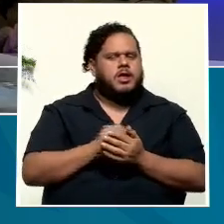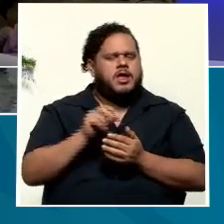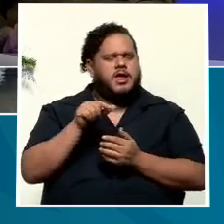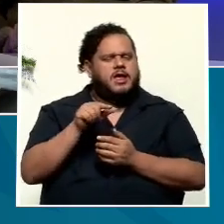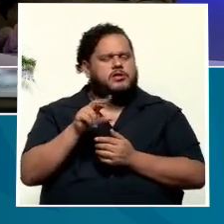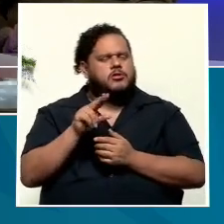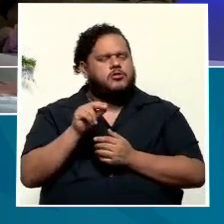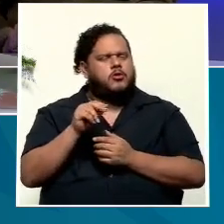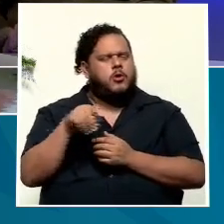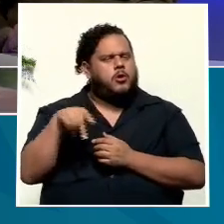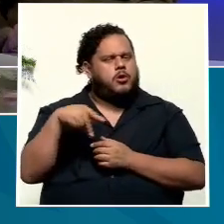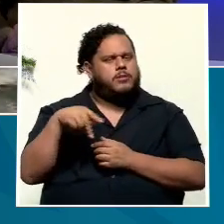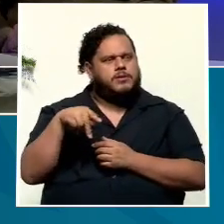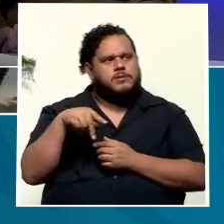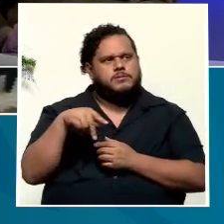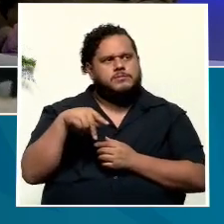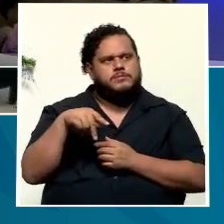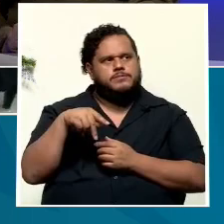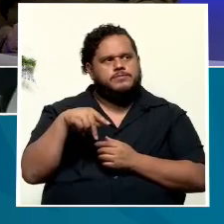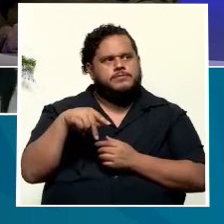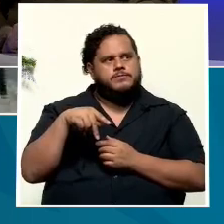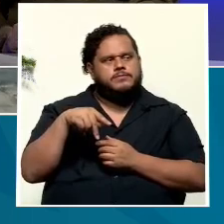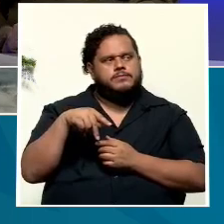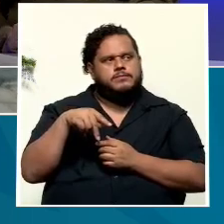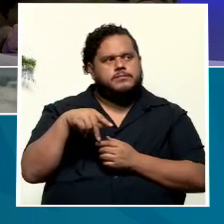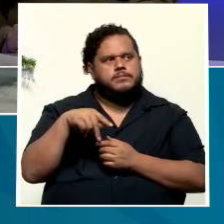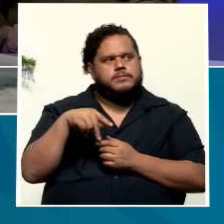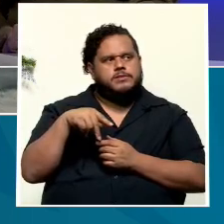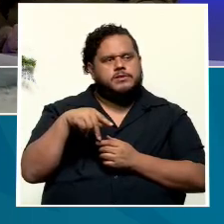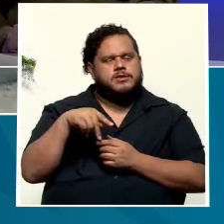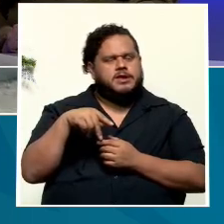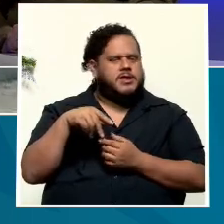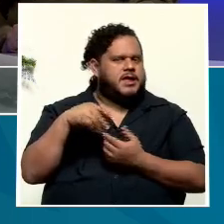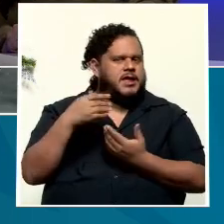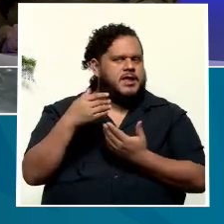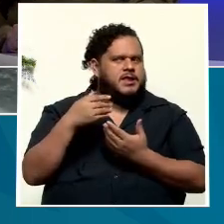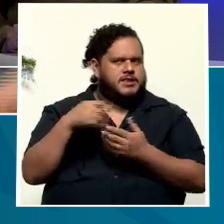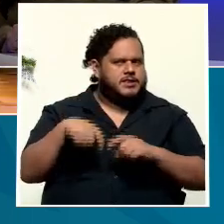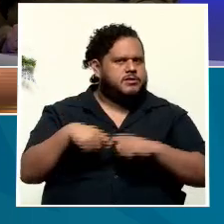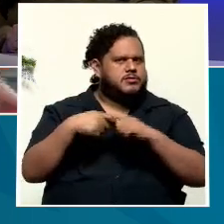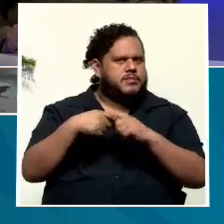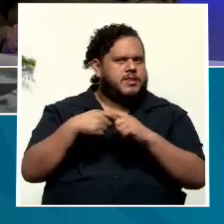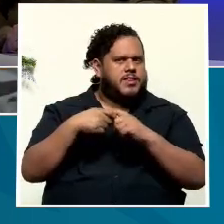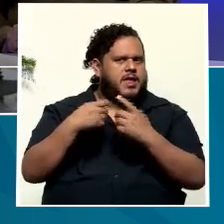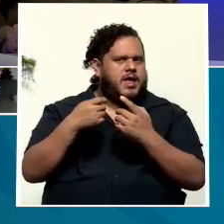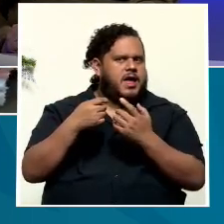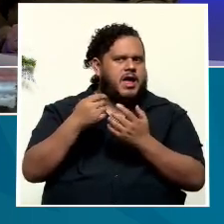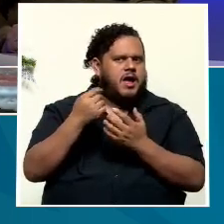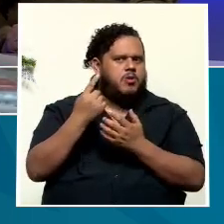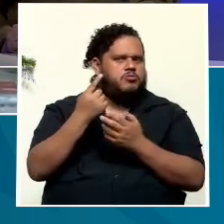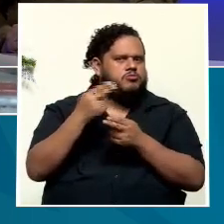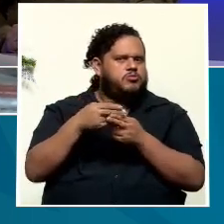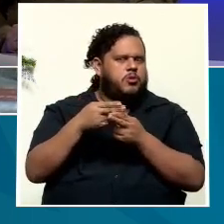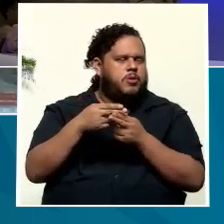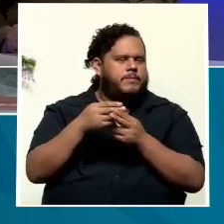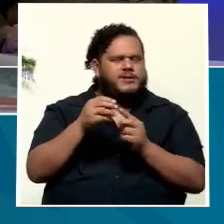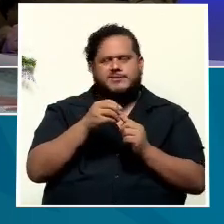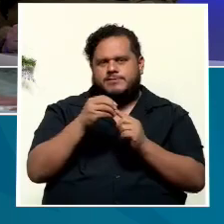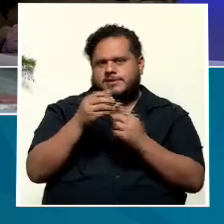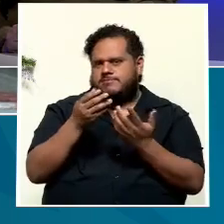el peligro de que se arme a la medida de un nombre en particular, a la